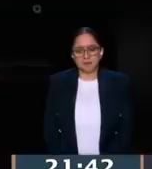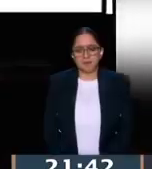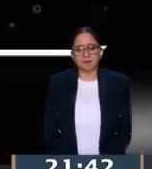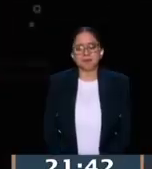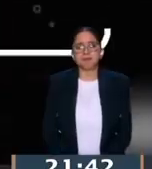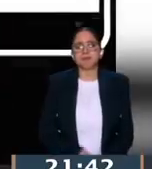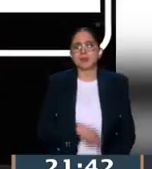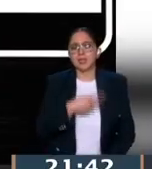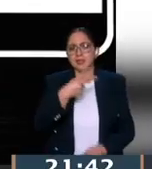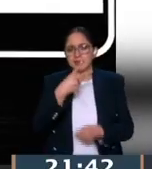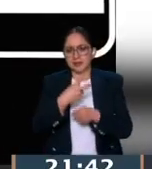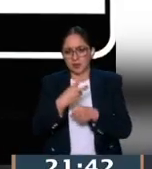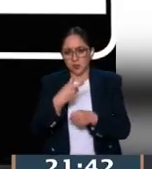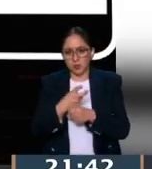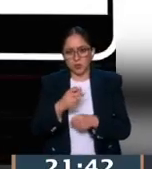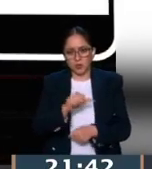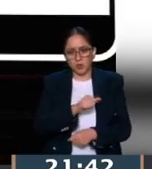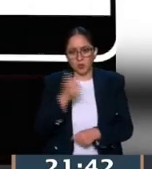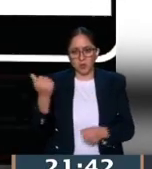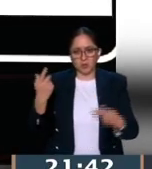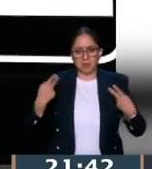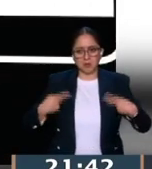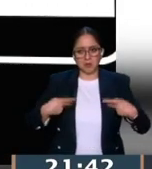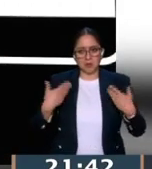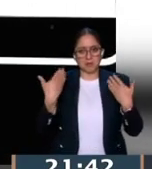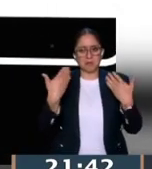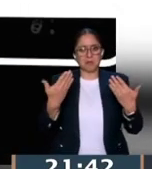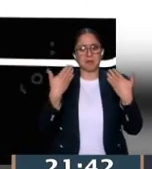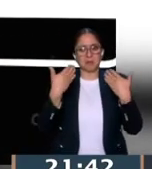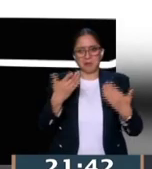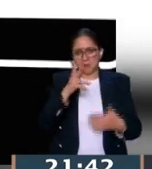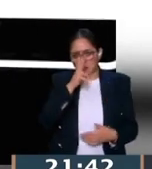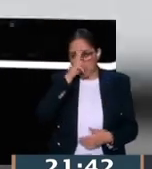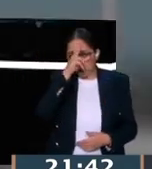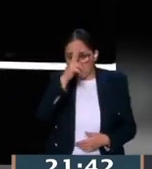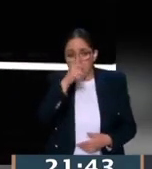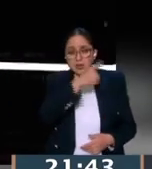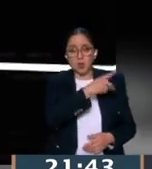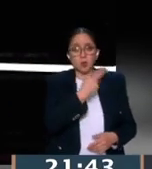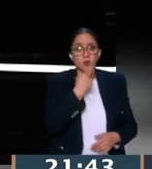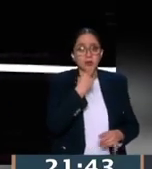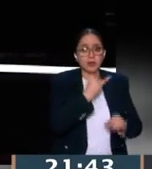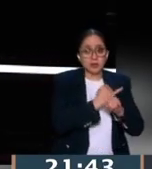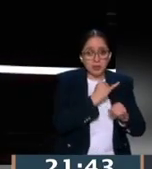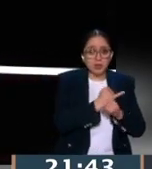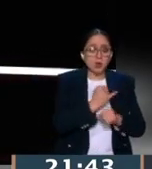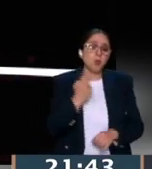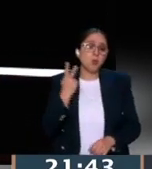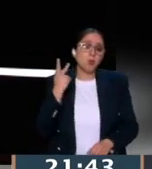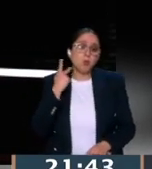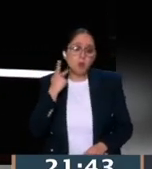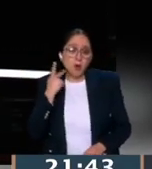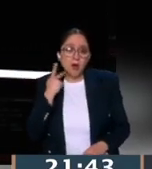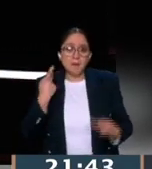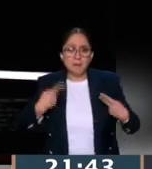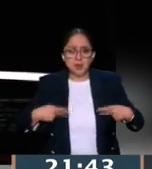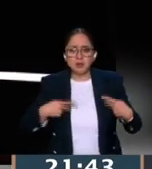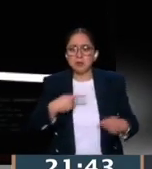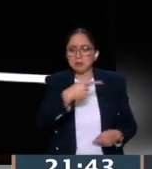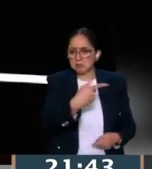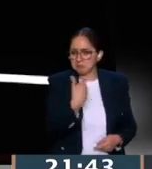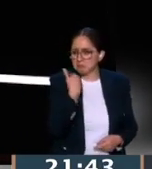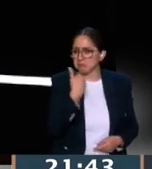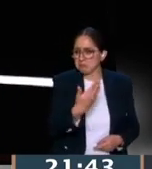2. Celebración de la violencia. En redes sociales, políticos y comentaristas hicieron apología de la violencia